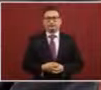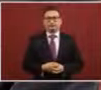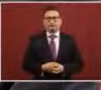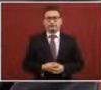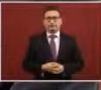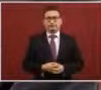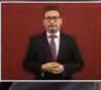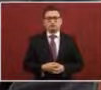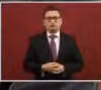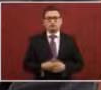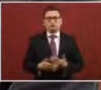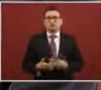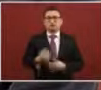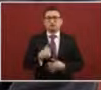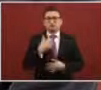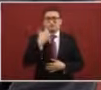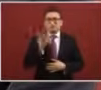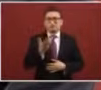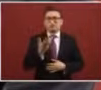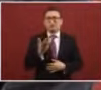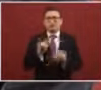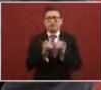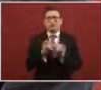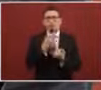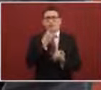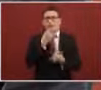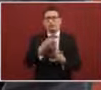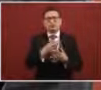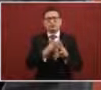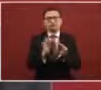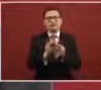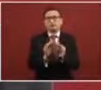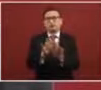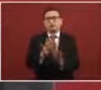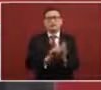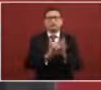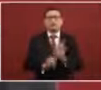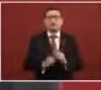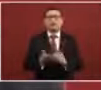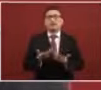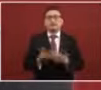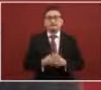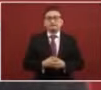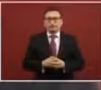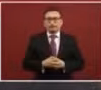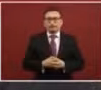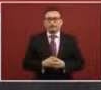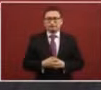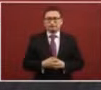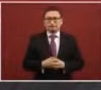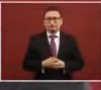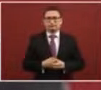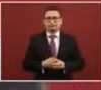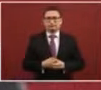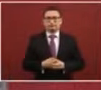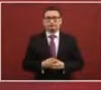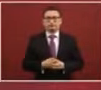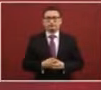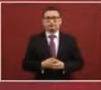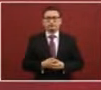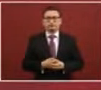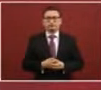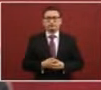Quería yo que les explicaran, por ejemplo, lo que significó